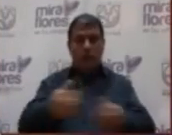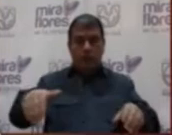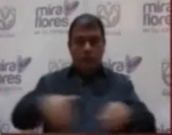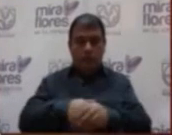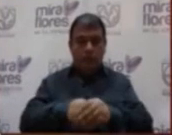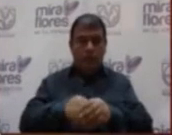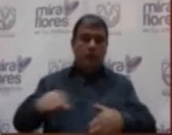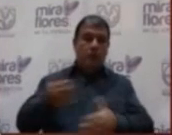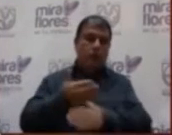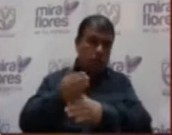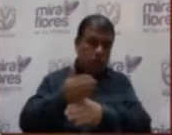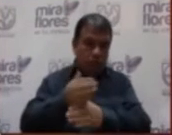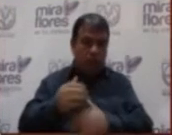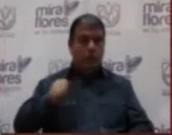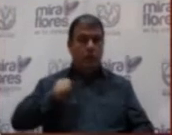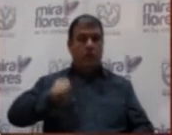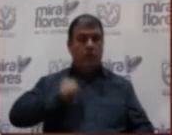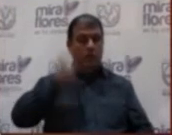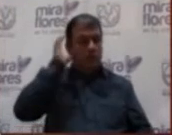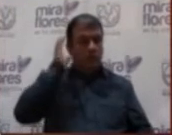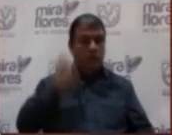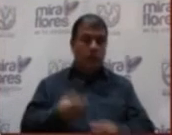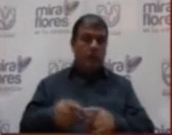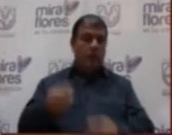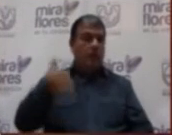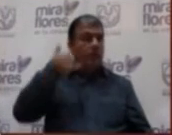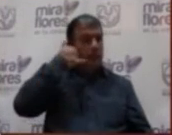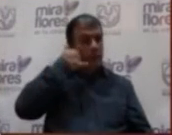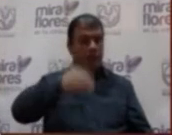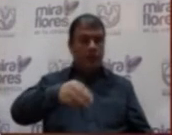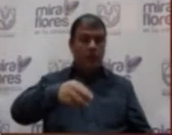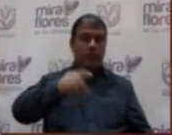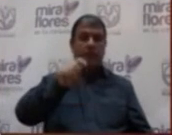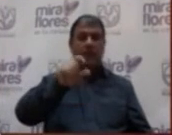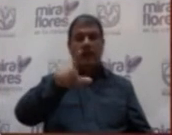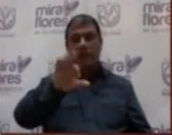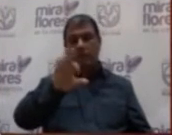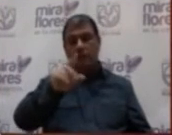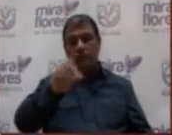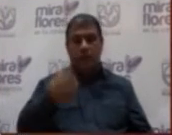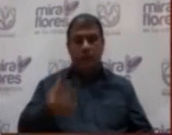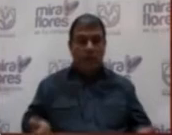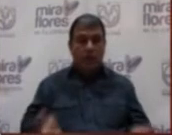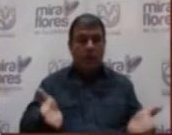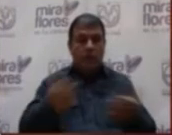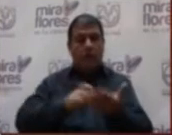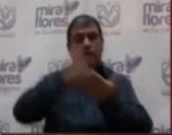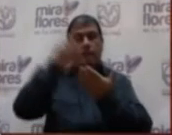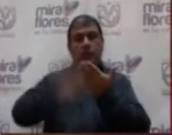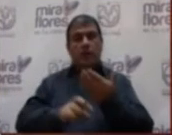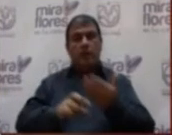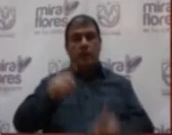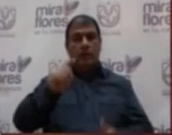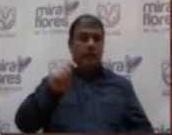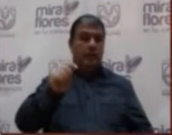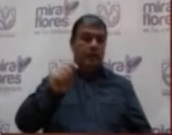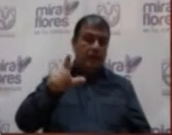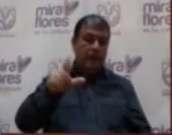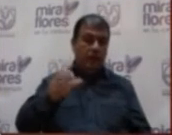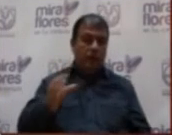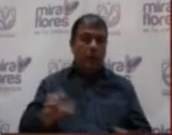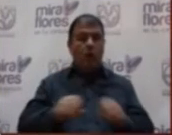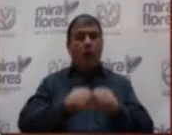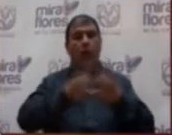cooperación entre la Municipalidad de Miraflores y Telefónica del Perú S.A. para el impulso del programa Telefónica Open Future,